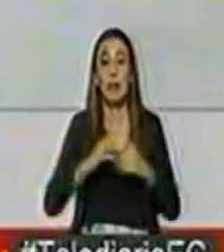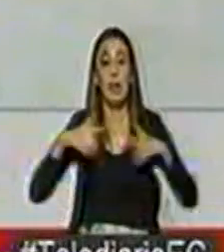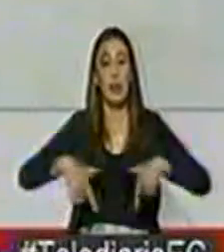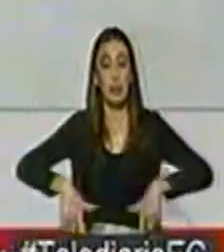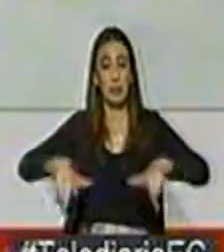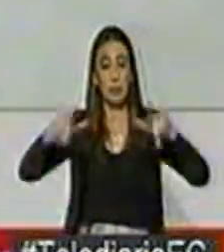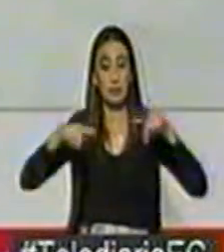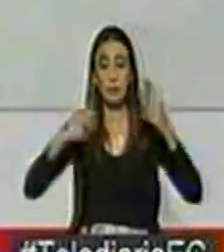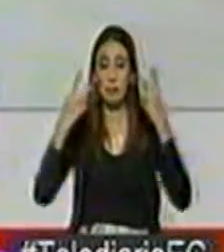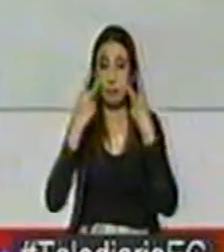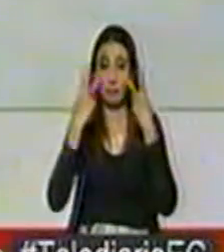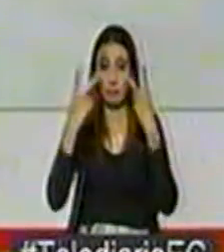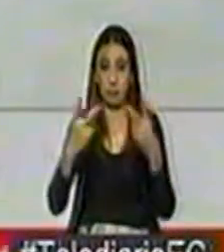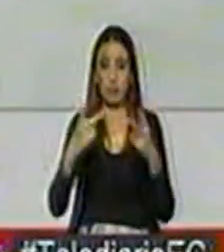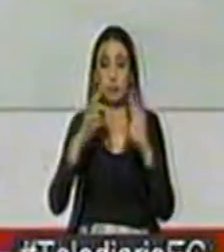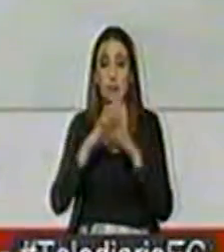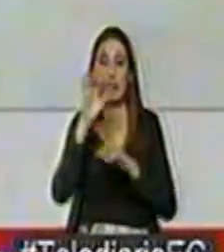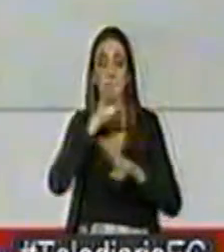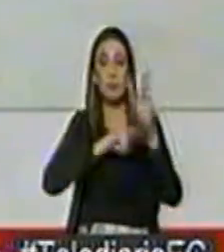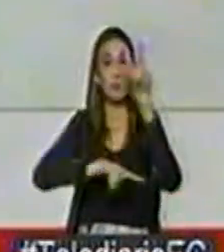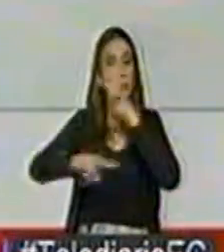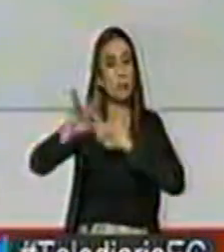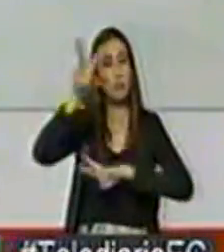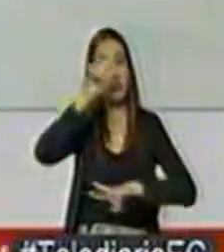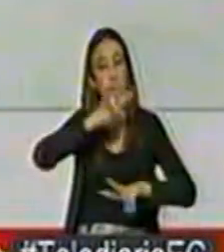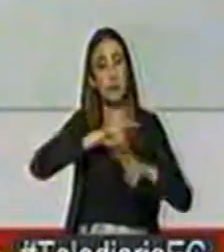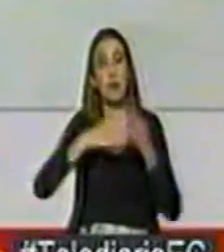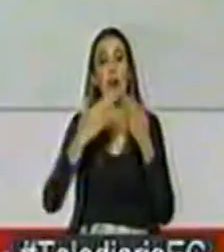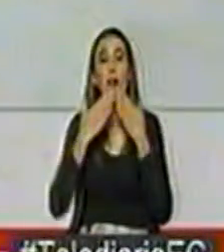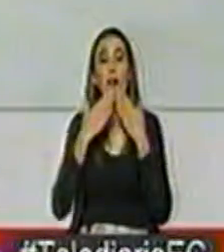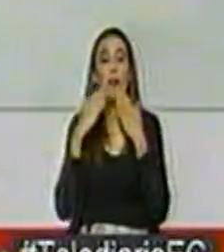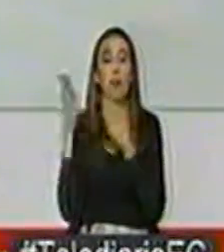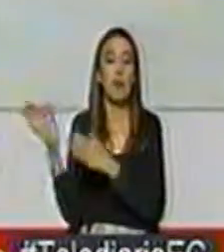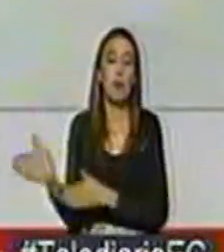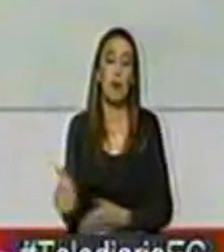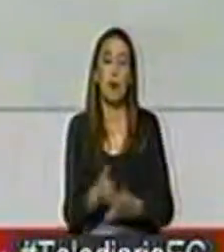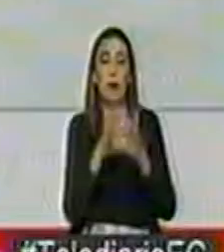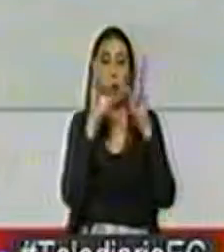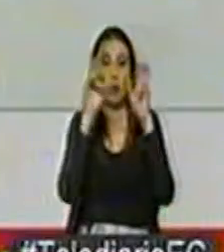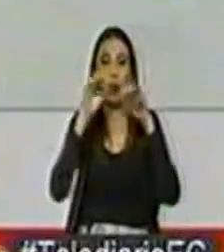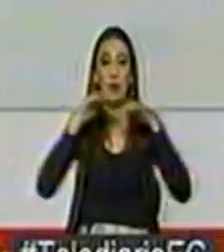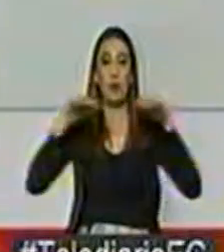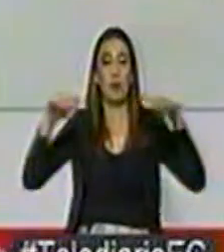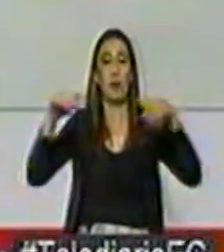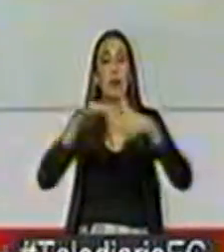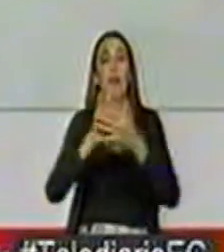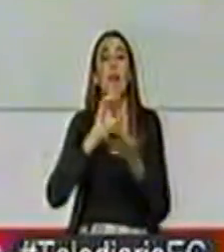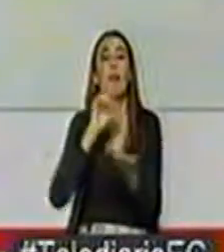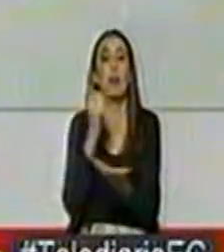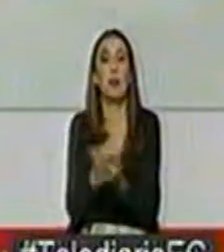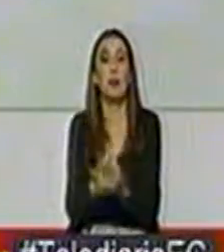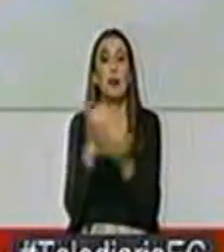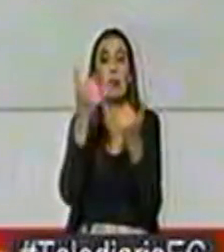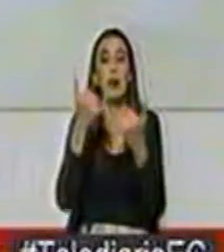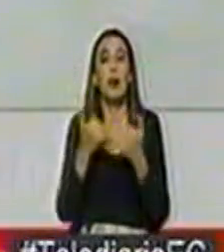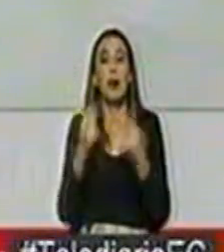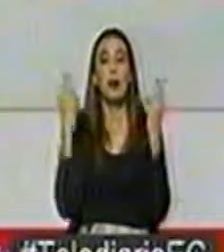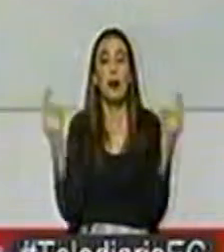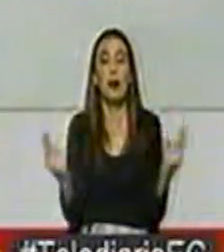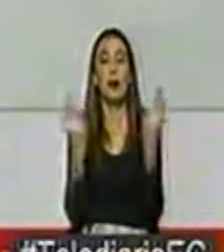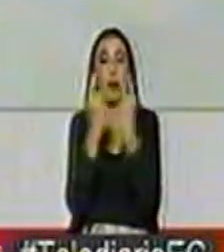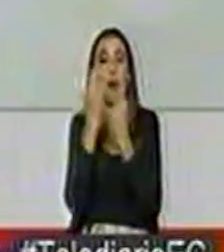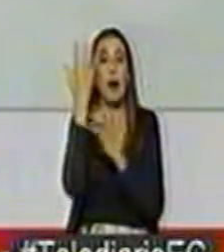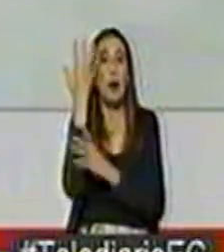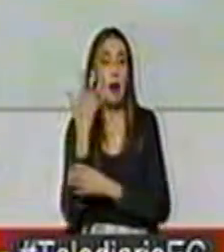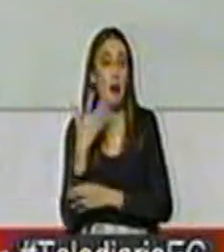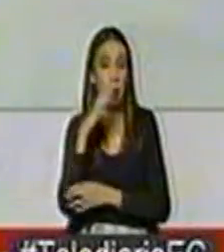se definirá ya y se revisará el contenido de la reforma al tema laboral, y también se definiría en este encuentro la fecha para